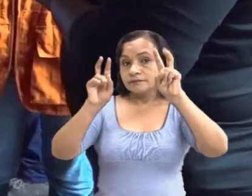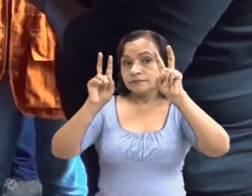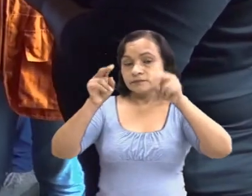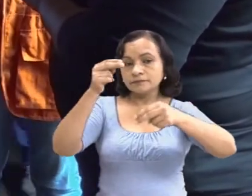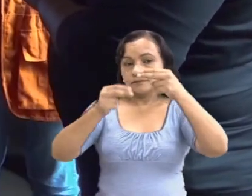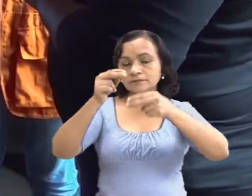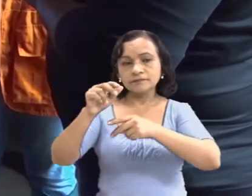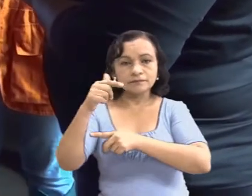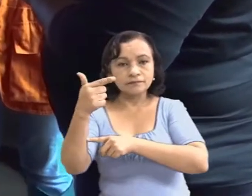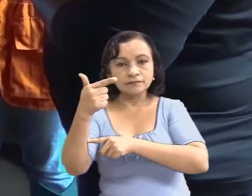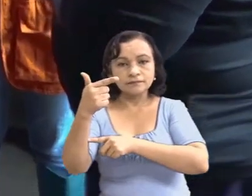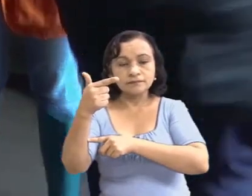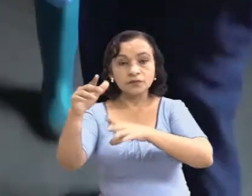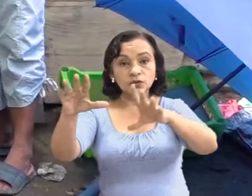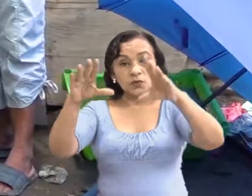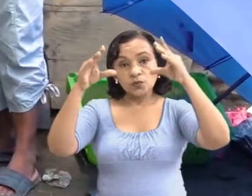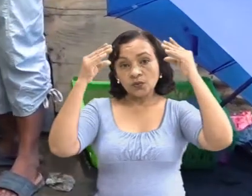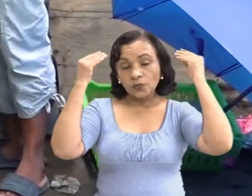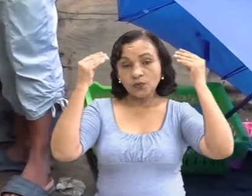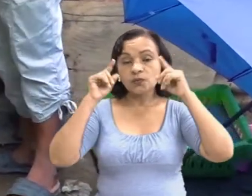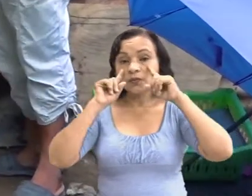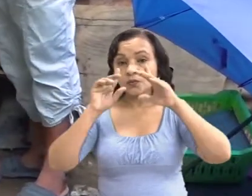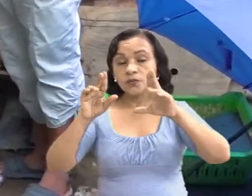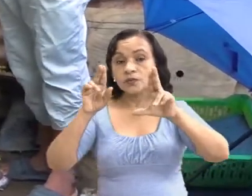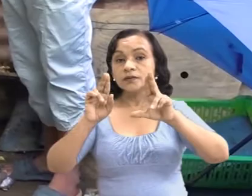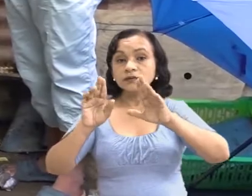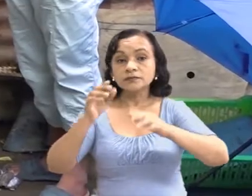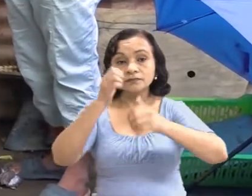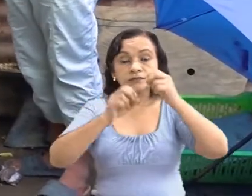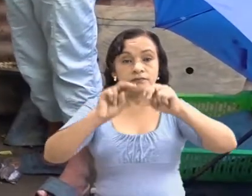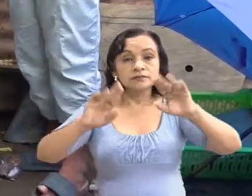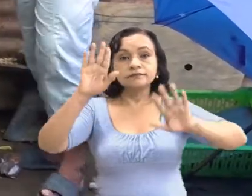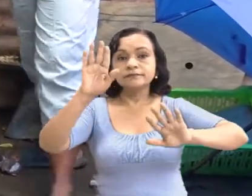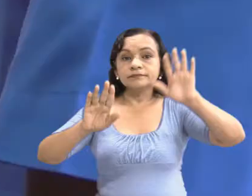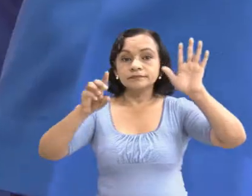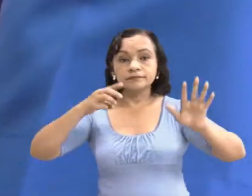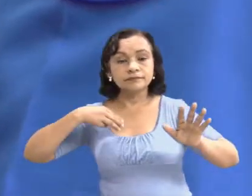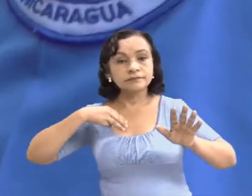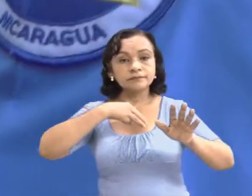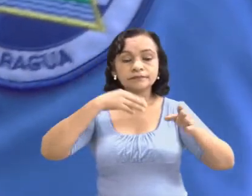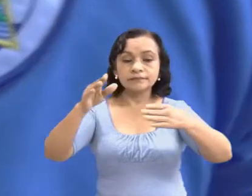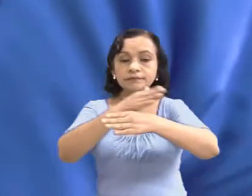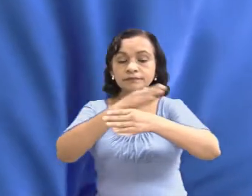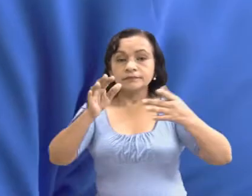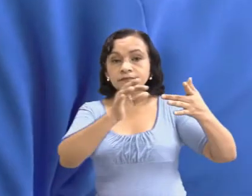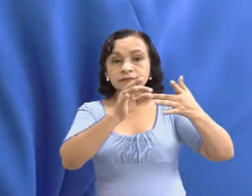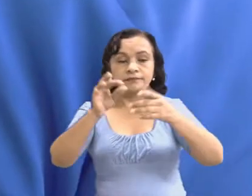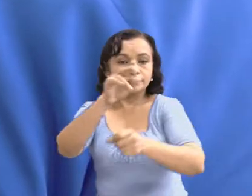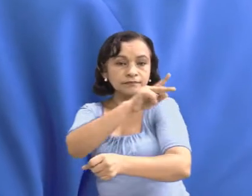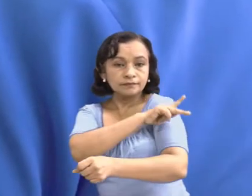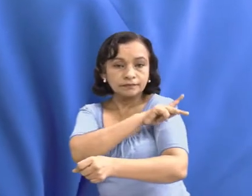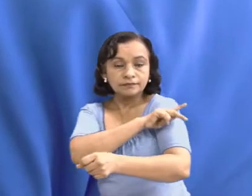Enmarcado en el módulo número 7 del curso básico para la reducción del riesgo de desastres, en el que participan miembros de las distintas especialidades